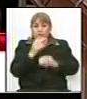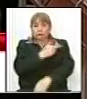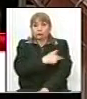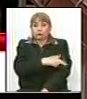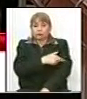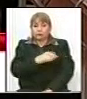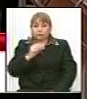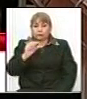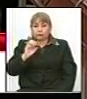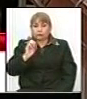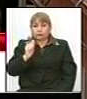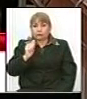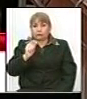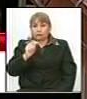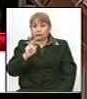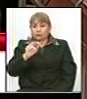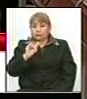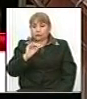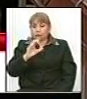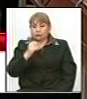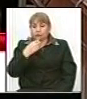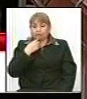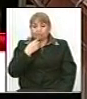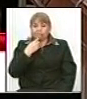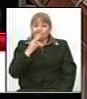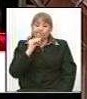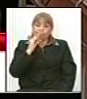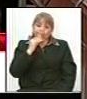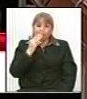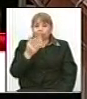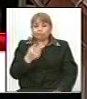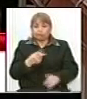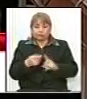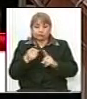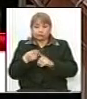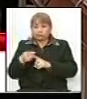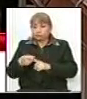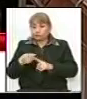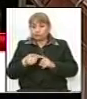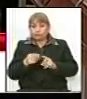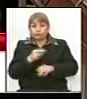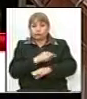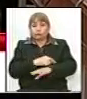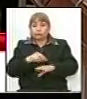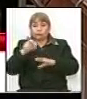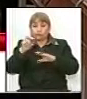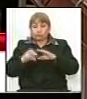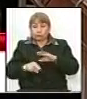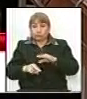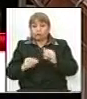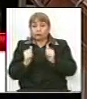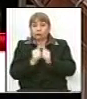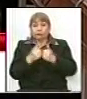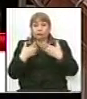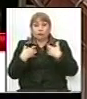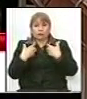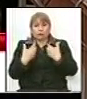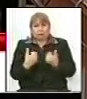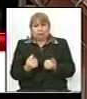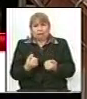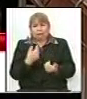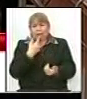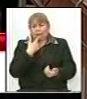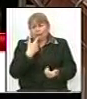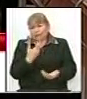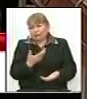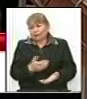geriátricos. Entonces, conversando yo con diferentes profesionales de la salud, dicen,